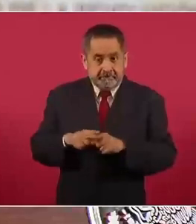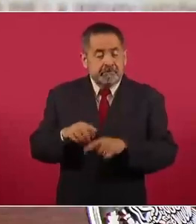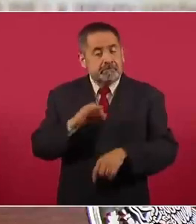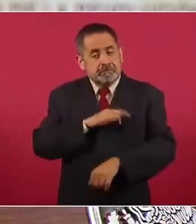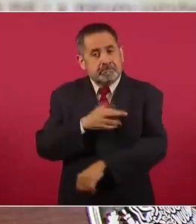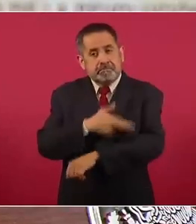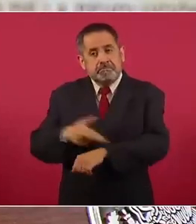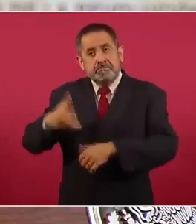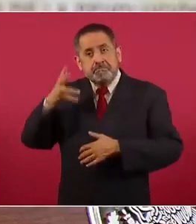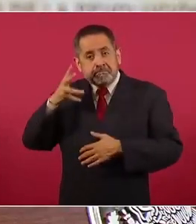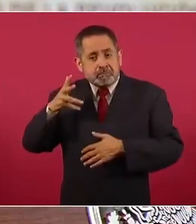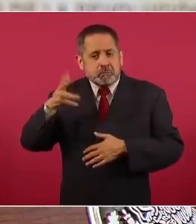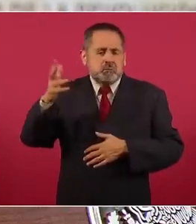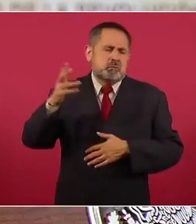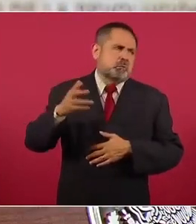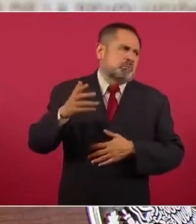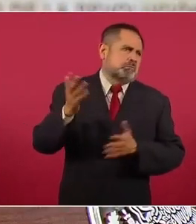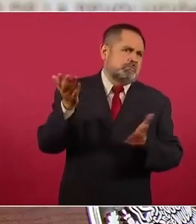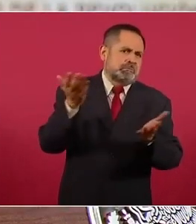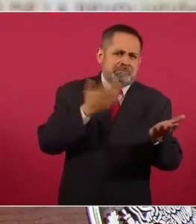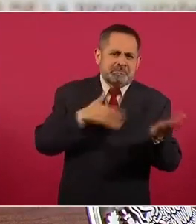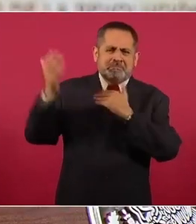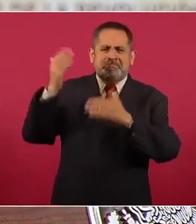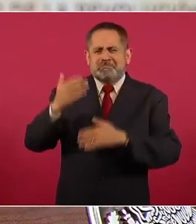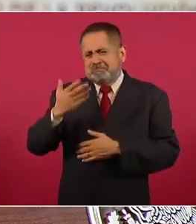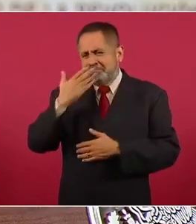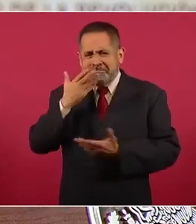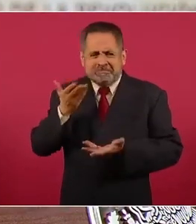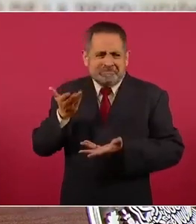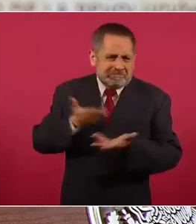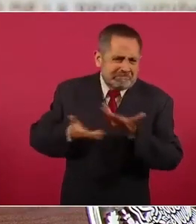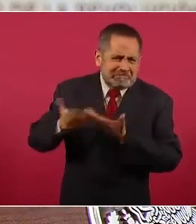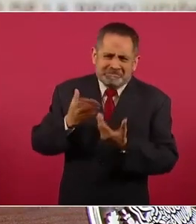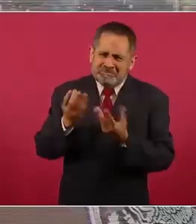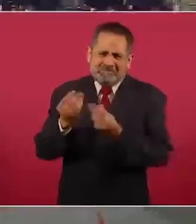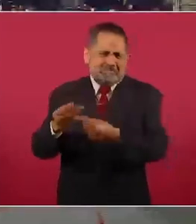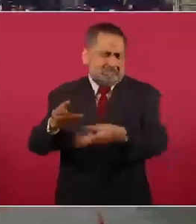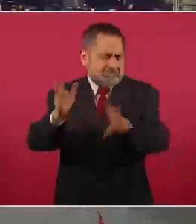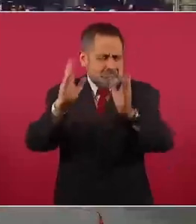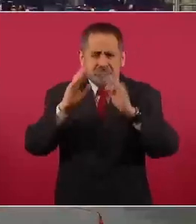adelante desarrollarse y dar muchos servicios. Pero ahora